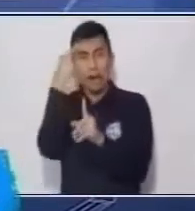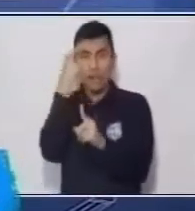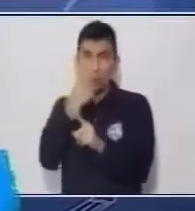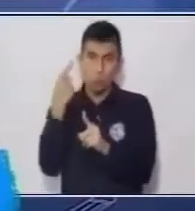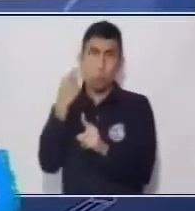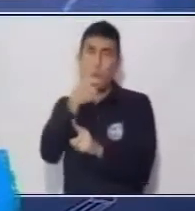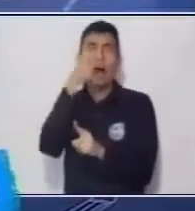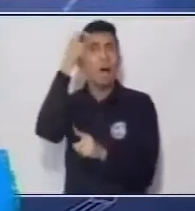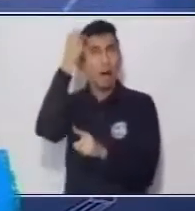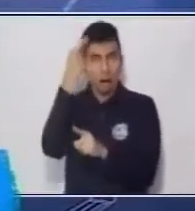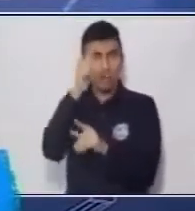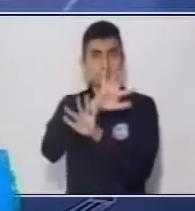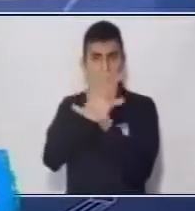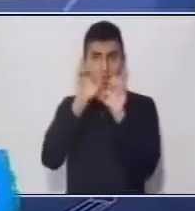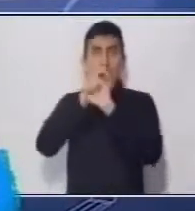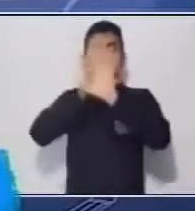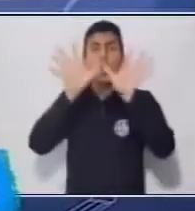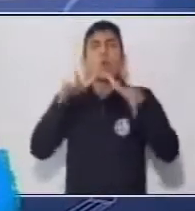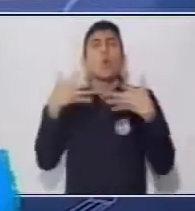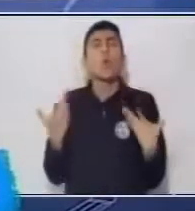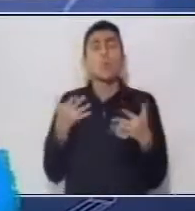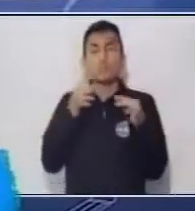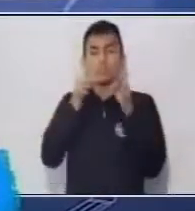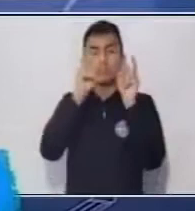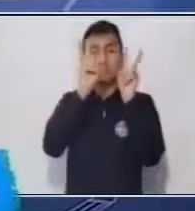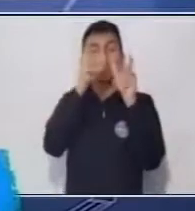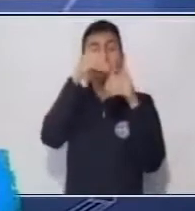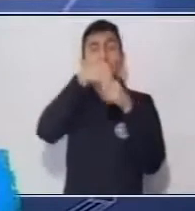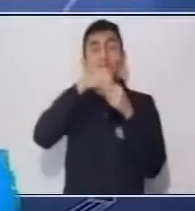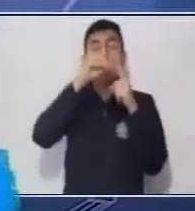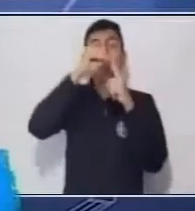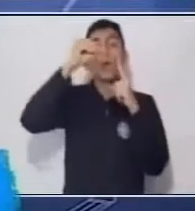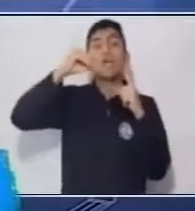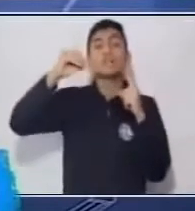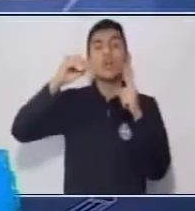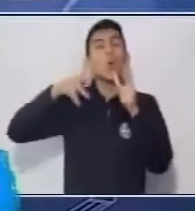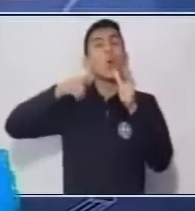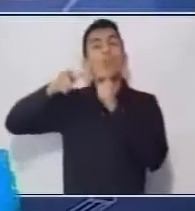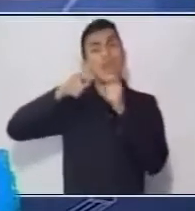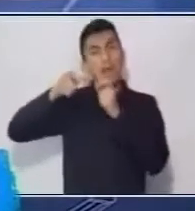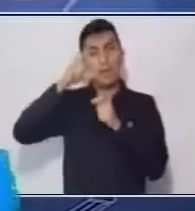y vamos a tratar específicamente las oraciones coordinadas.